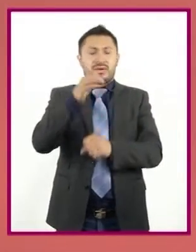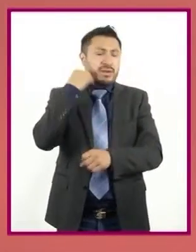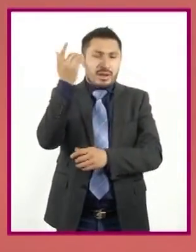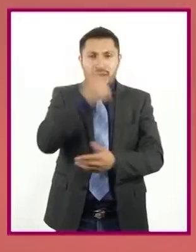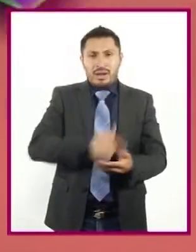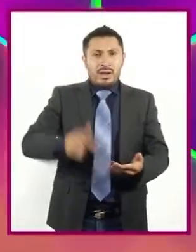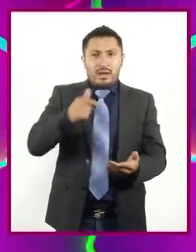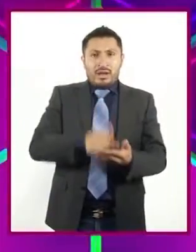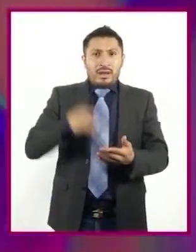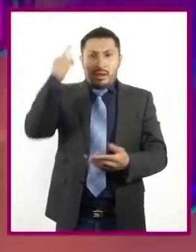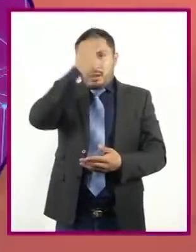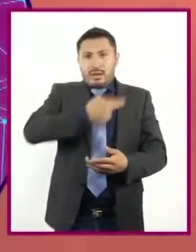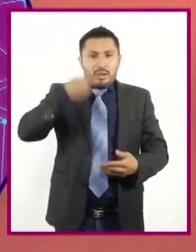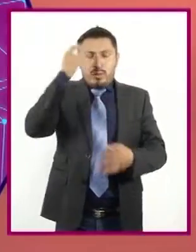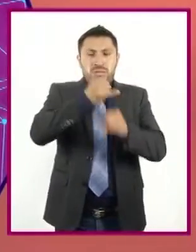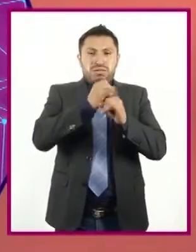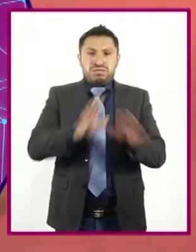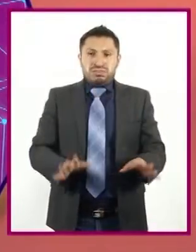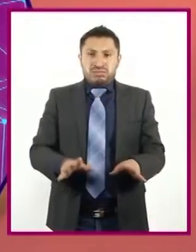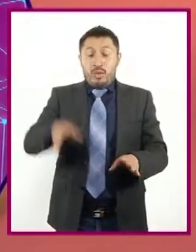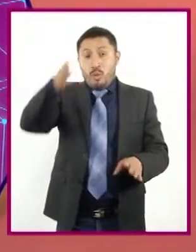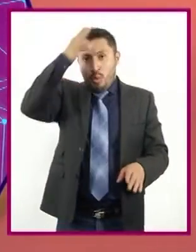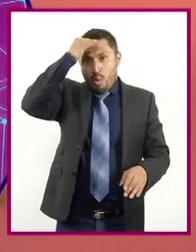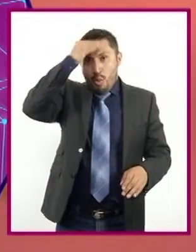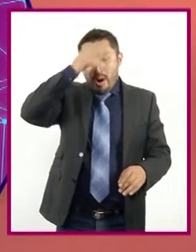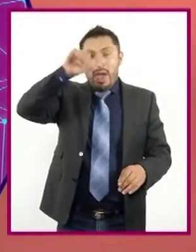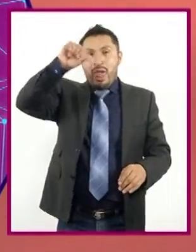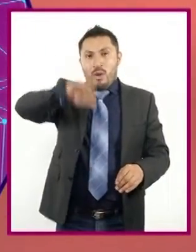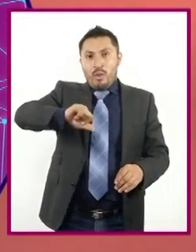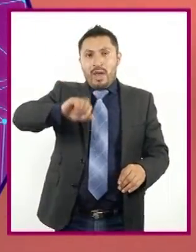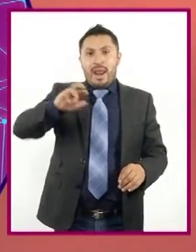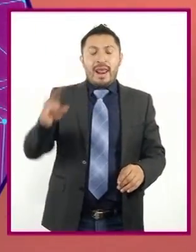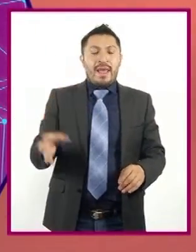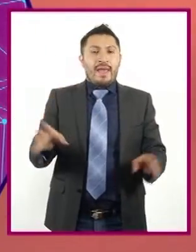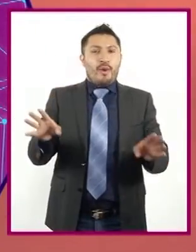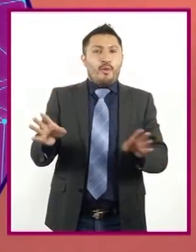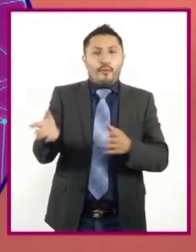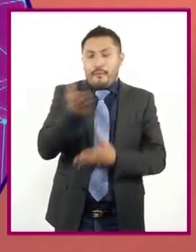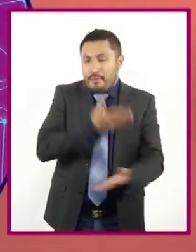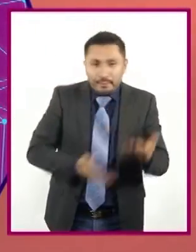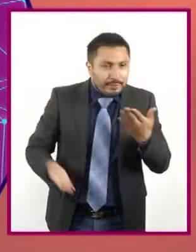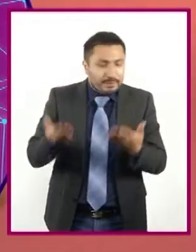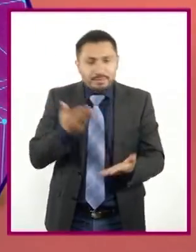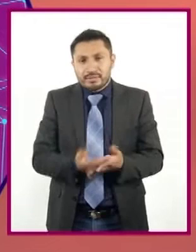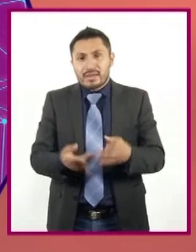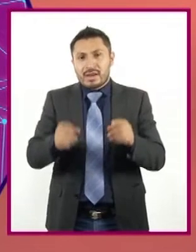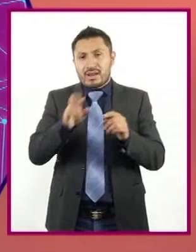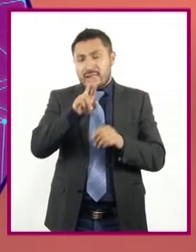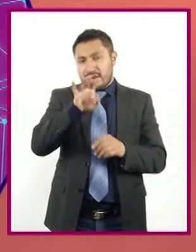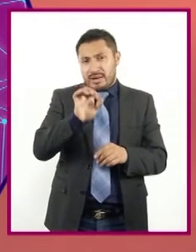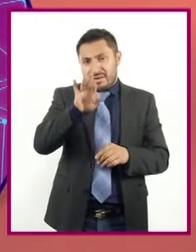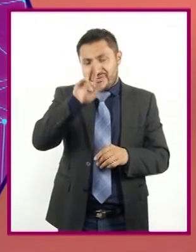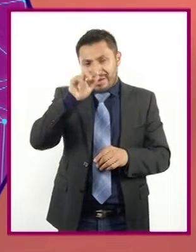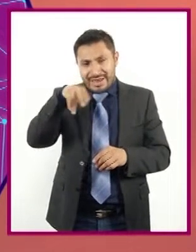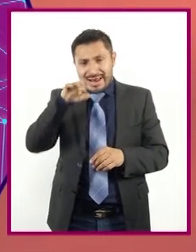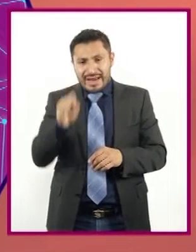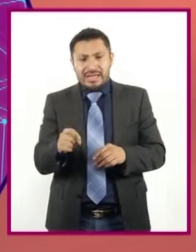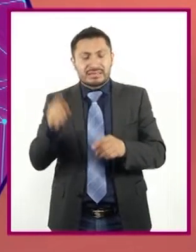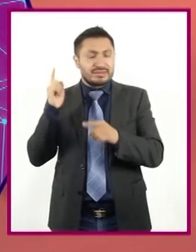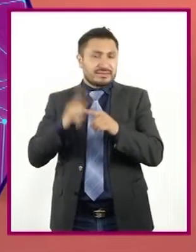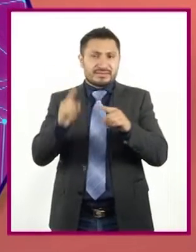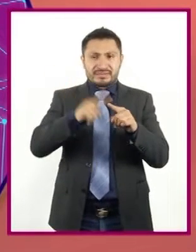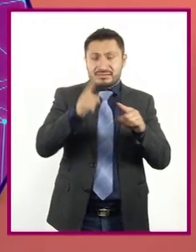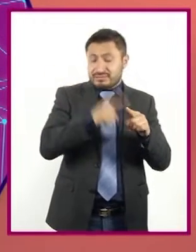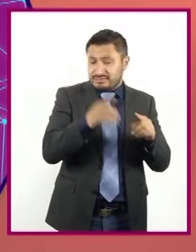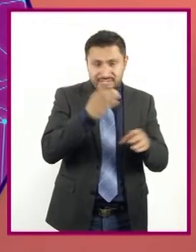encuentren, revisaremos información del aprendizaje esperado, recopila y comparte refranes, dichos y pregones populares.